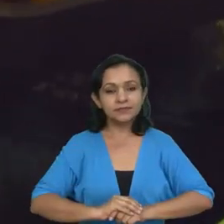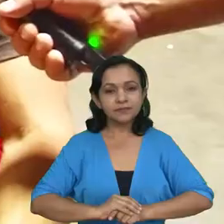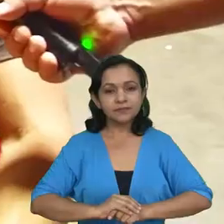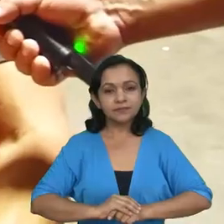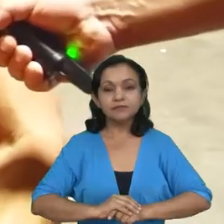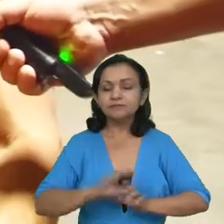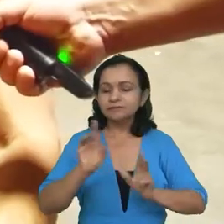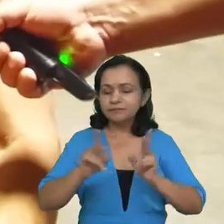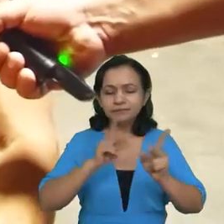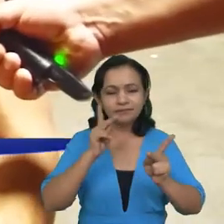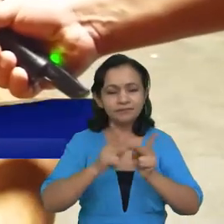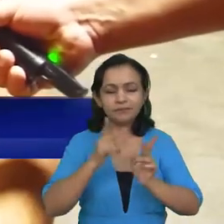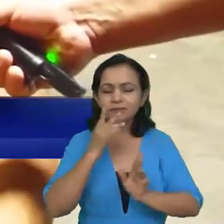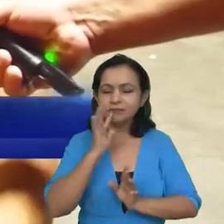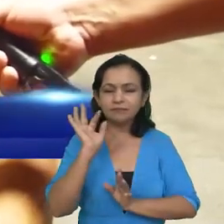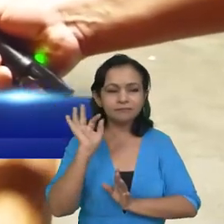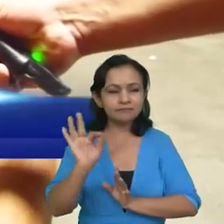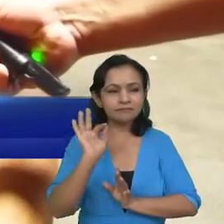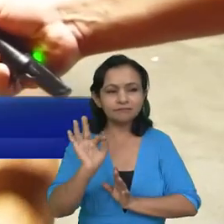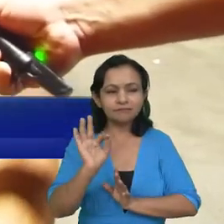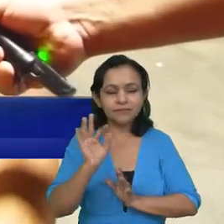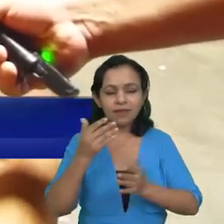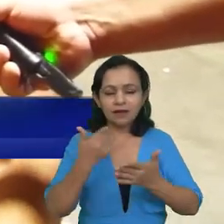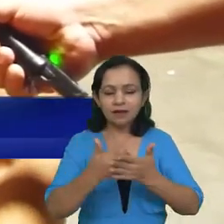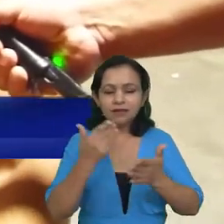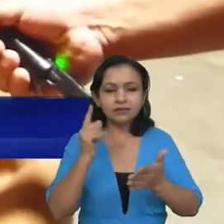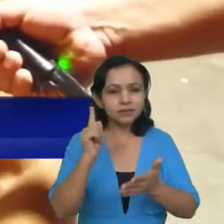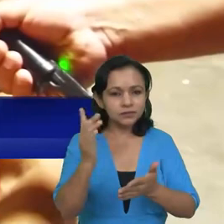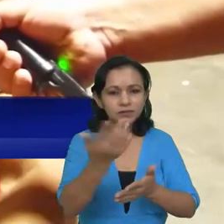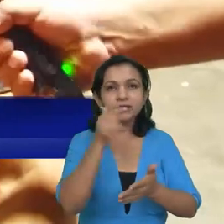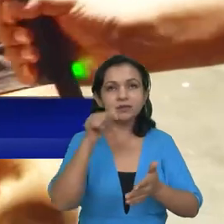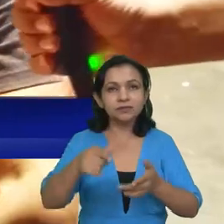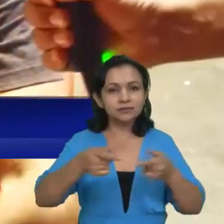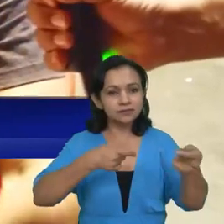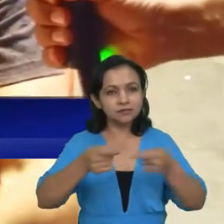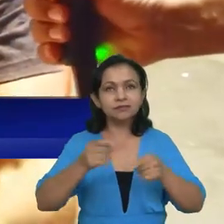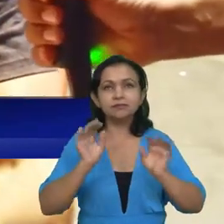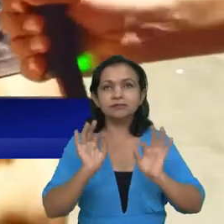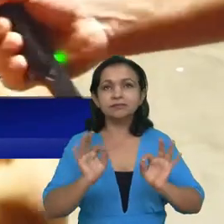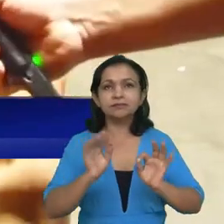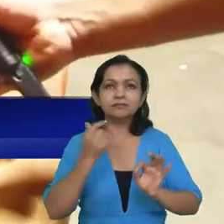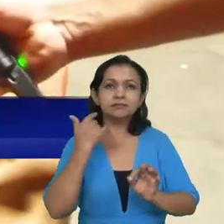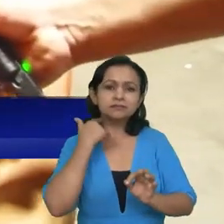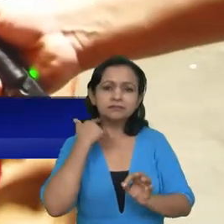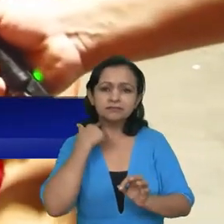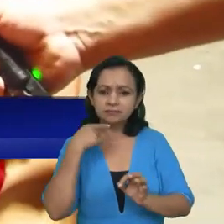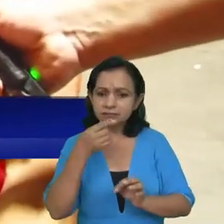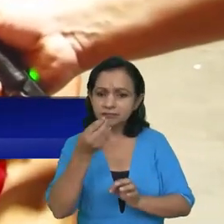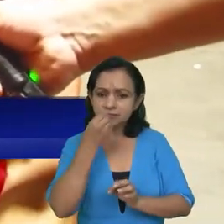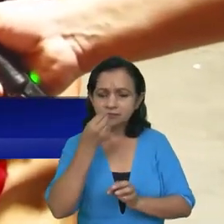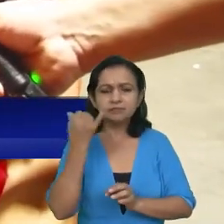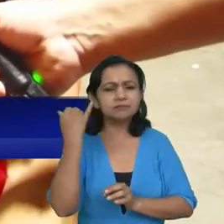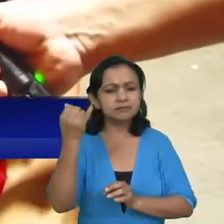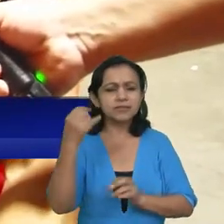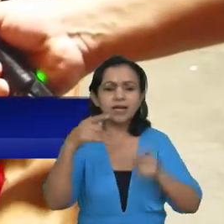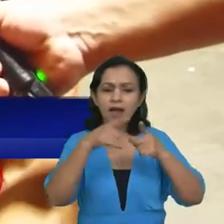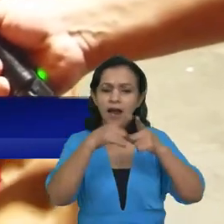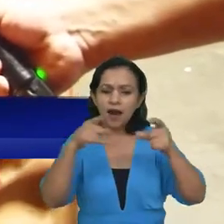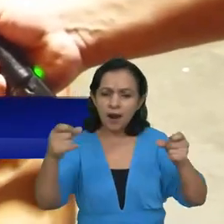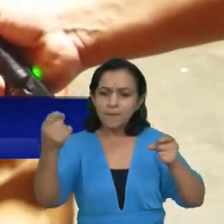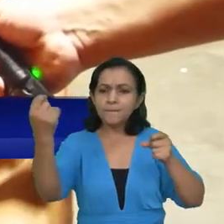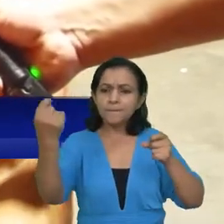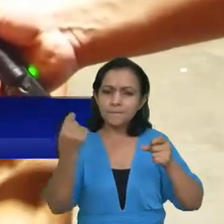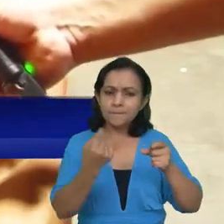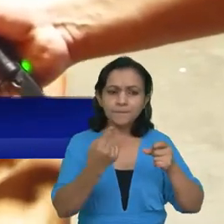excelente riquísima caliento todo aquí siempre vienen aquí a degustar cuando venimos a que managua ser mandado